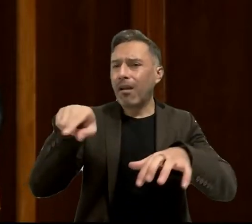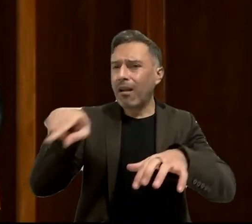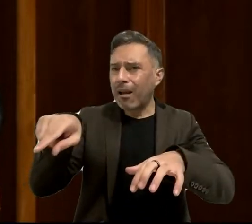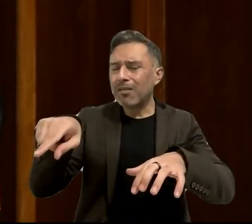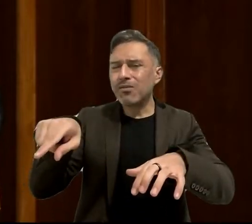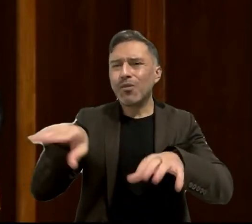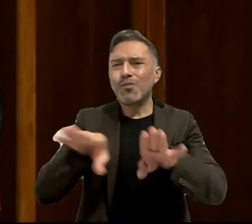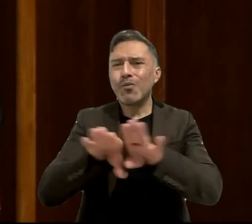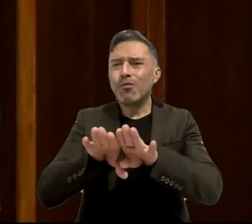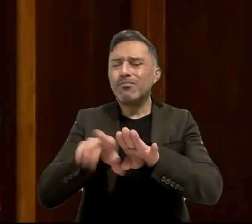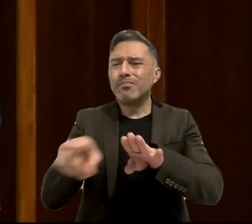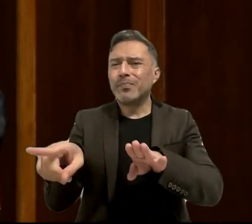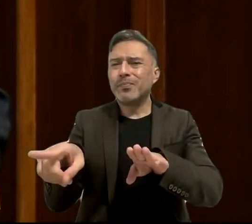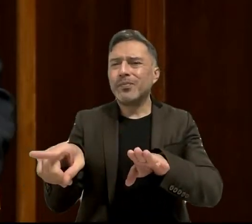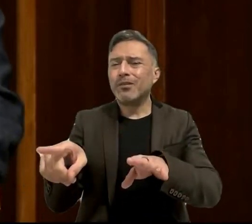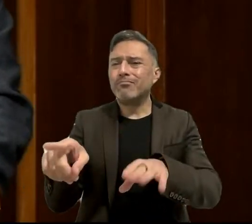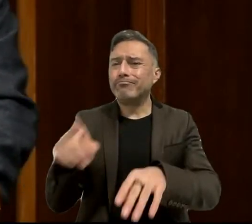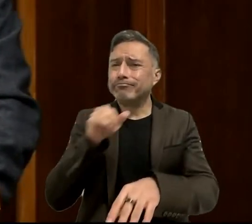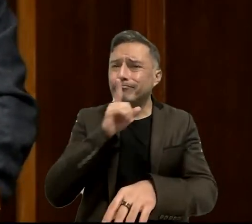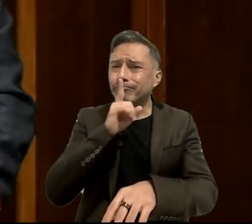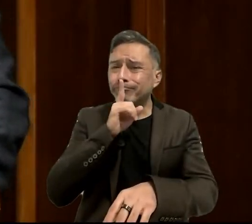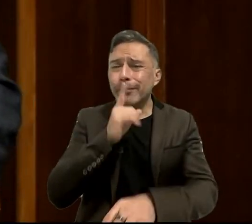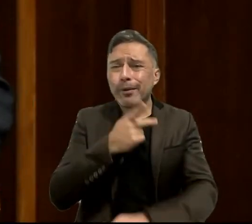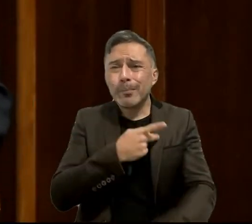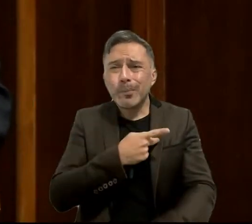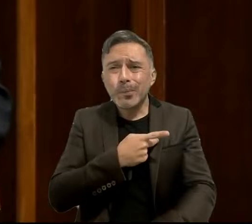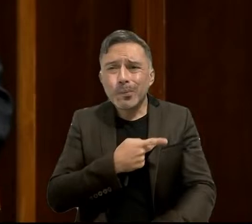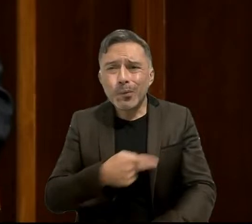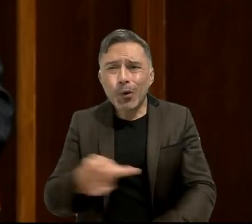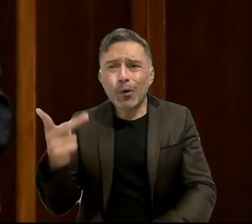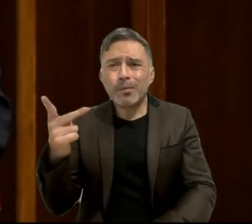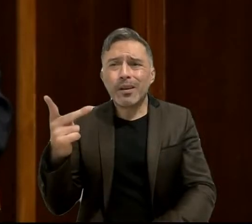menesterosa, pobre y abandonada.